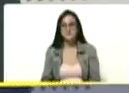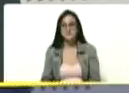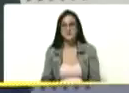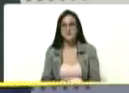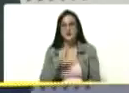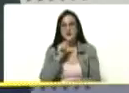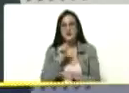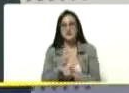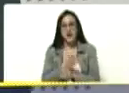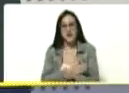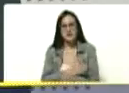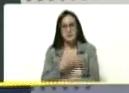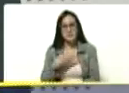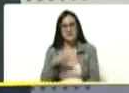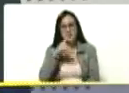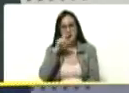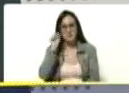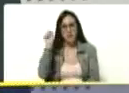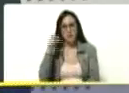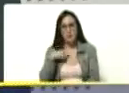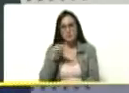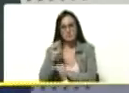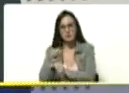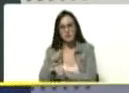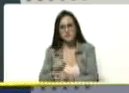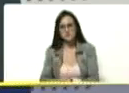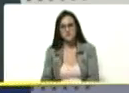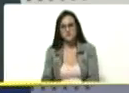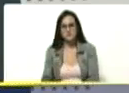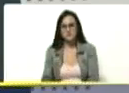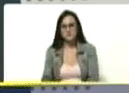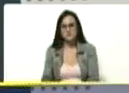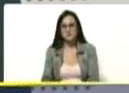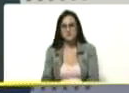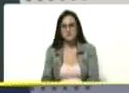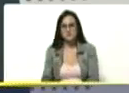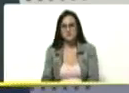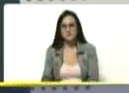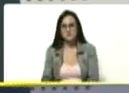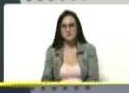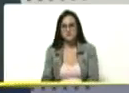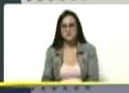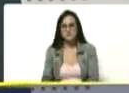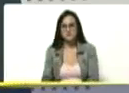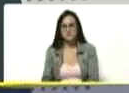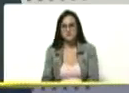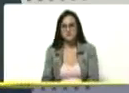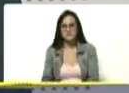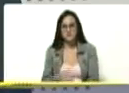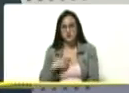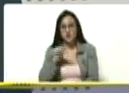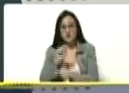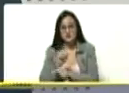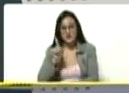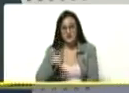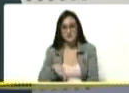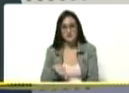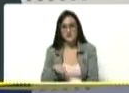Se lo decía antes al presidente Nicolás Maduro. That President Chávez looking down on you. Y le decía además